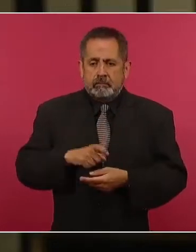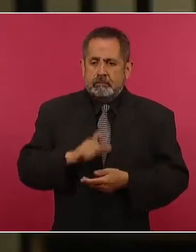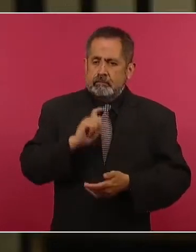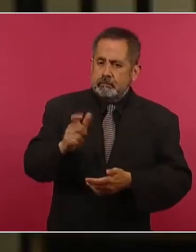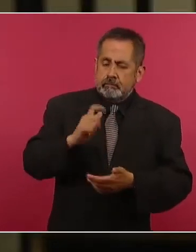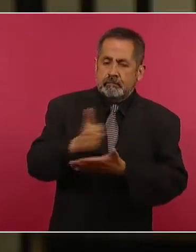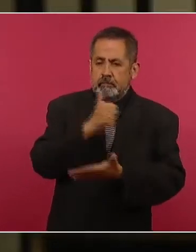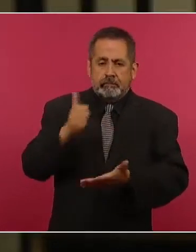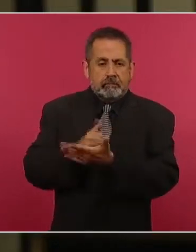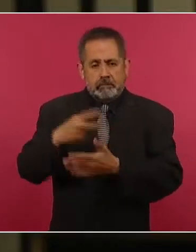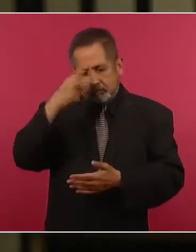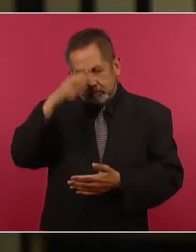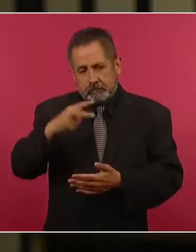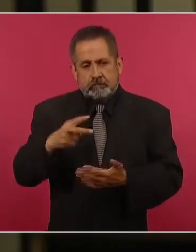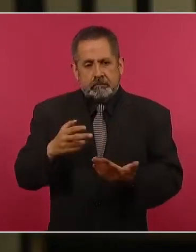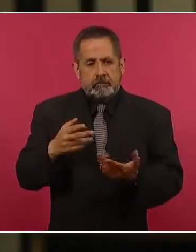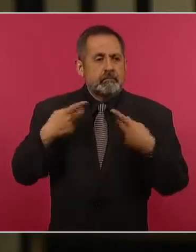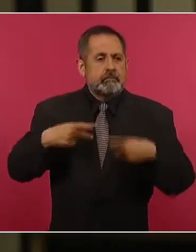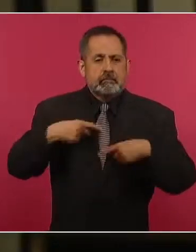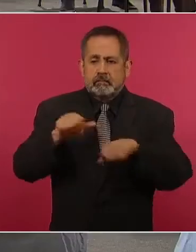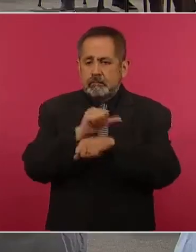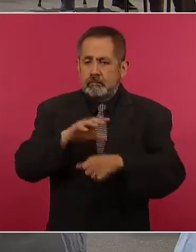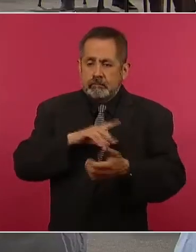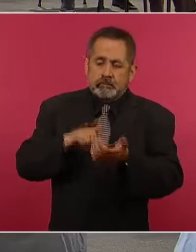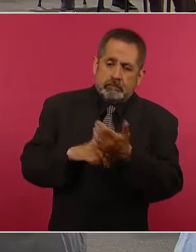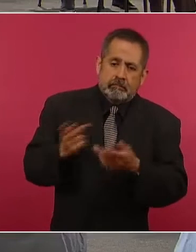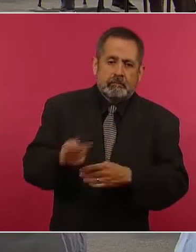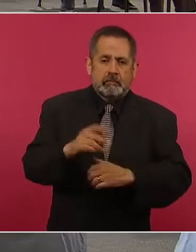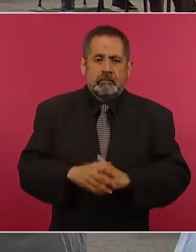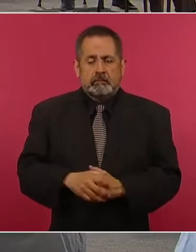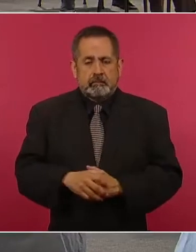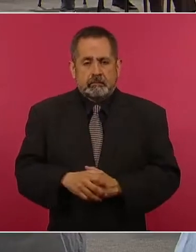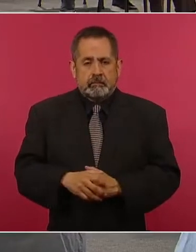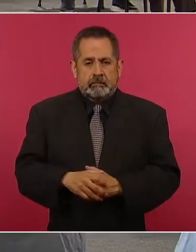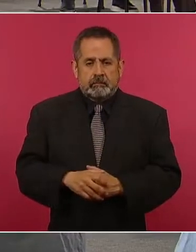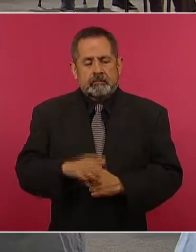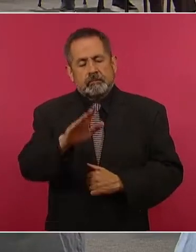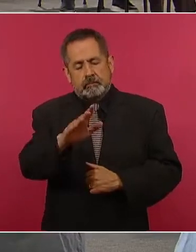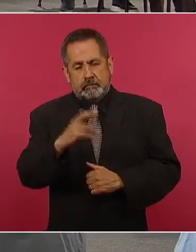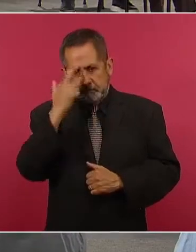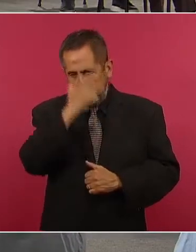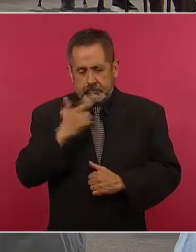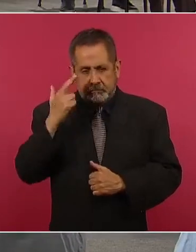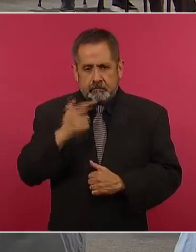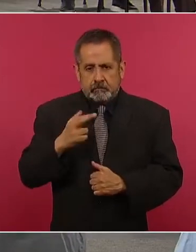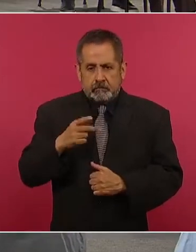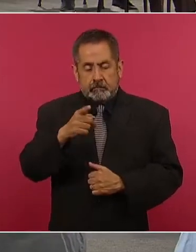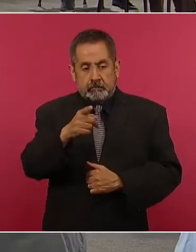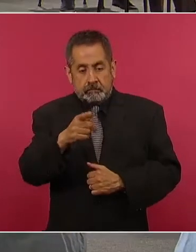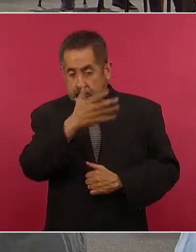la ciudadanía, los que tienen automóvil. Sí, lo vamos a revisar. No tenía